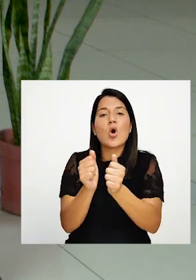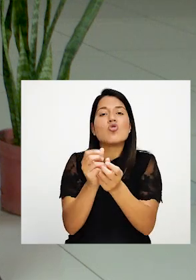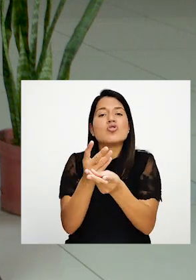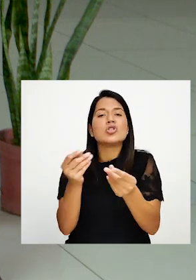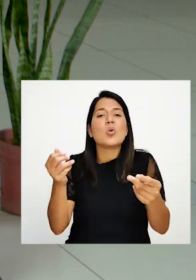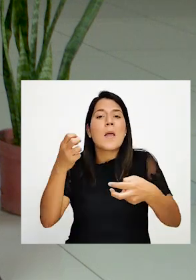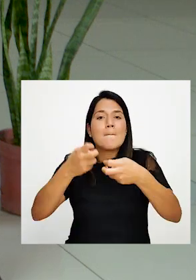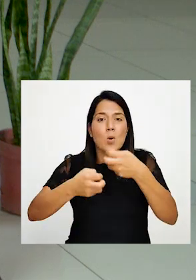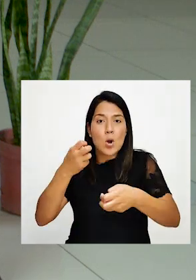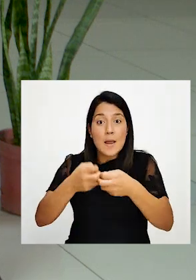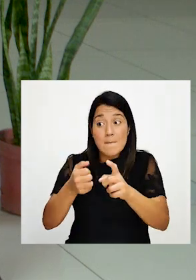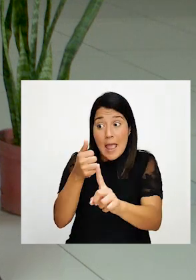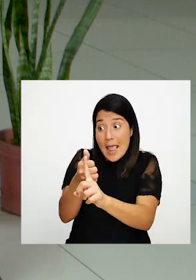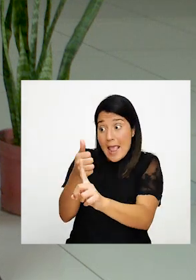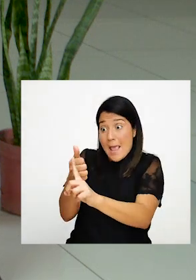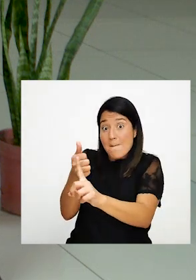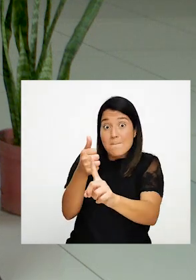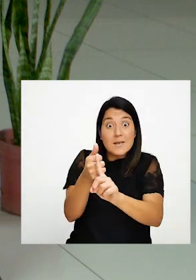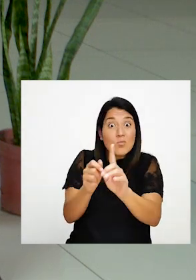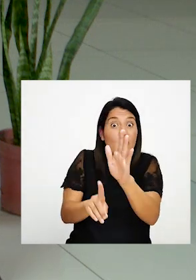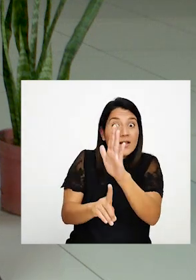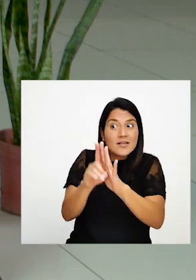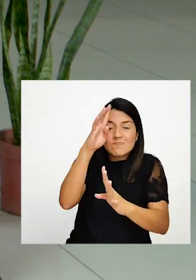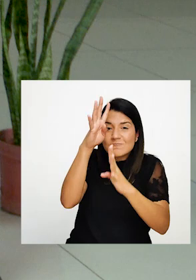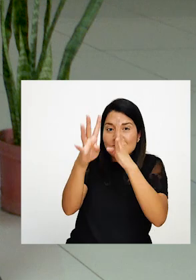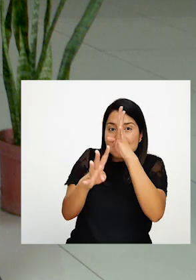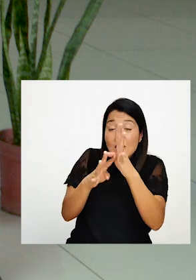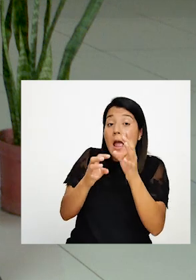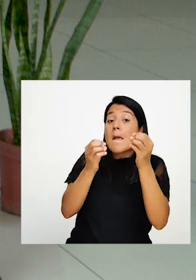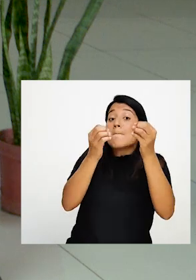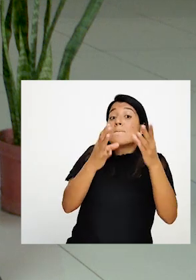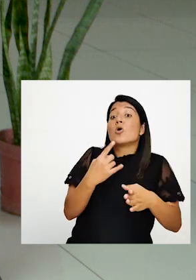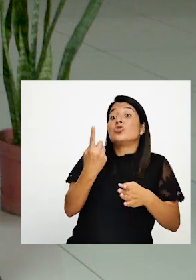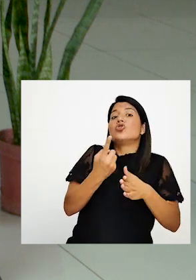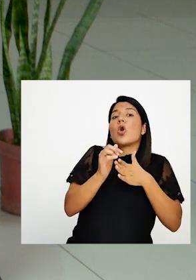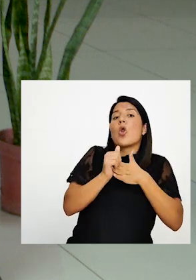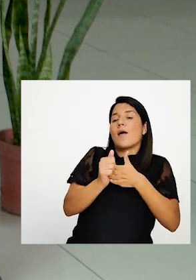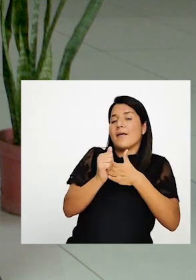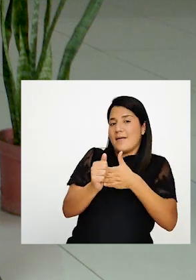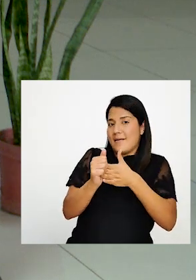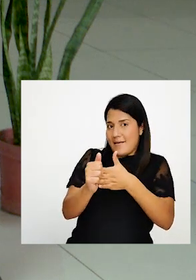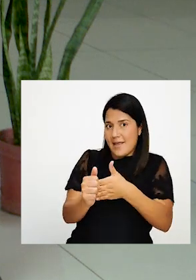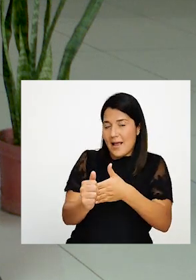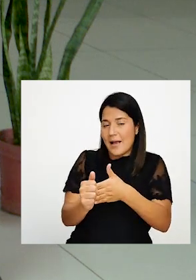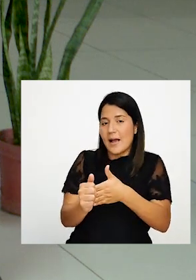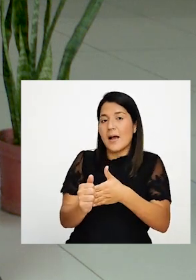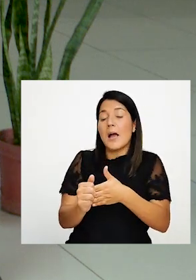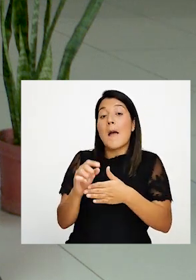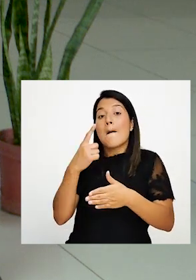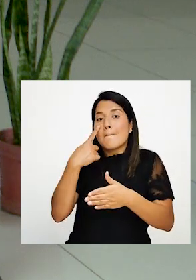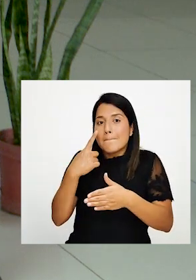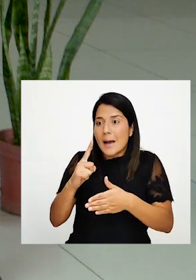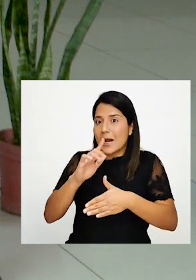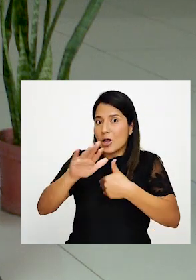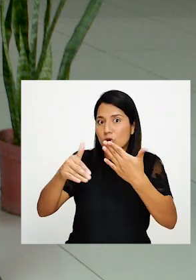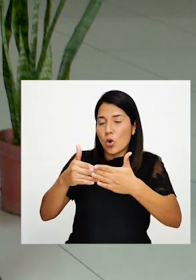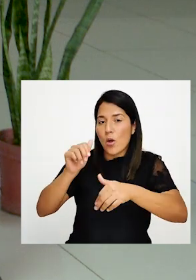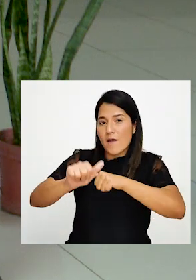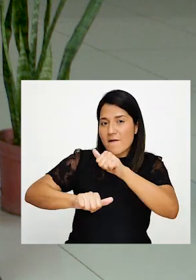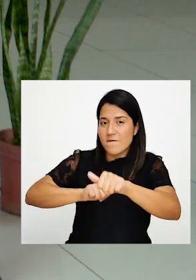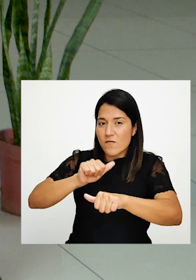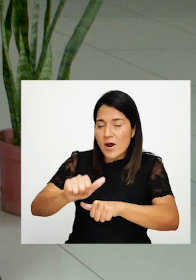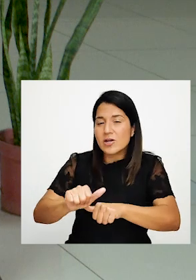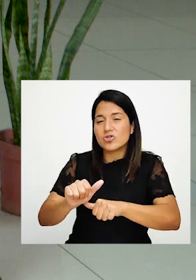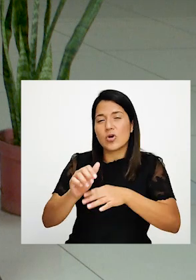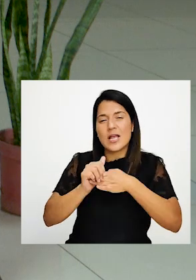ellos sean los que construyan y que el docente sea una guía para encaminar todos esos esfuerzos o todas